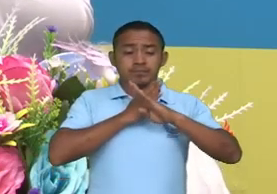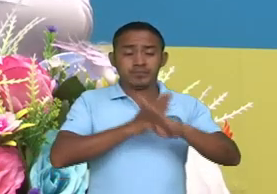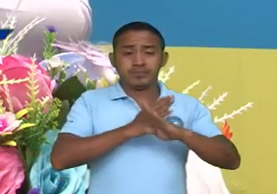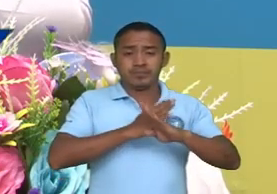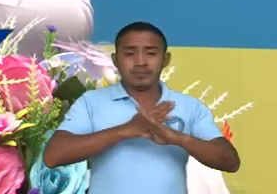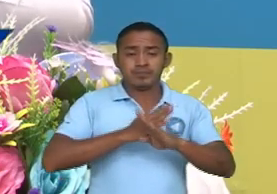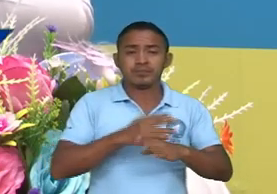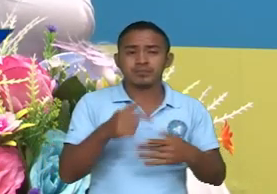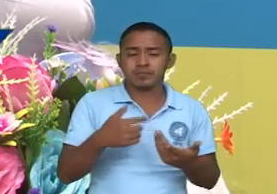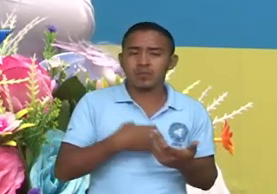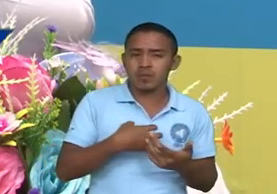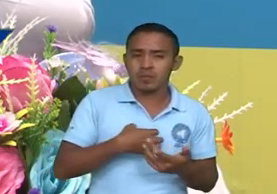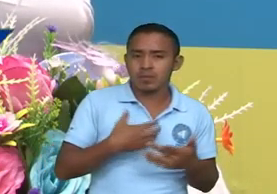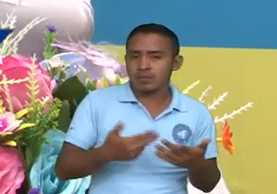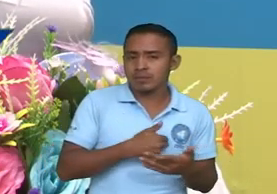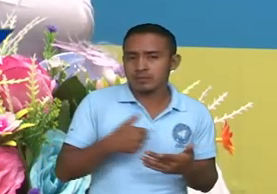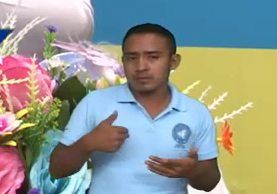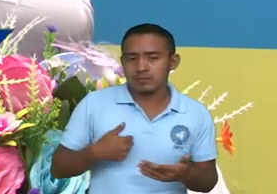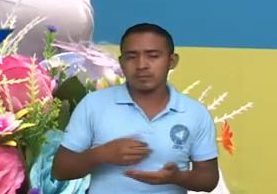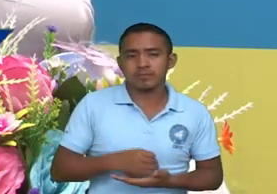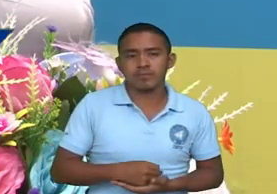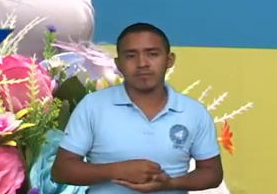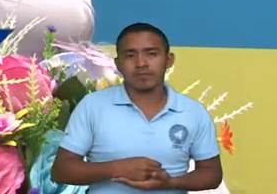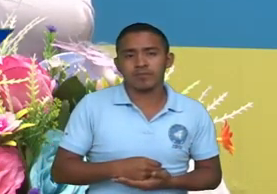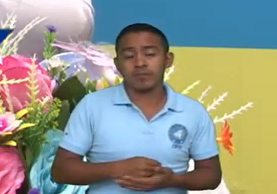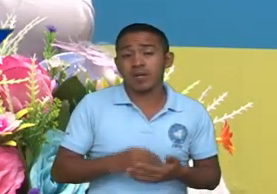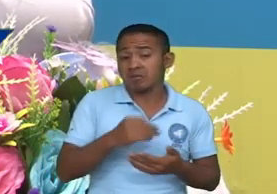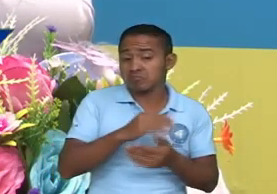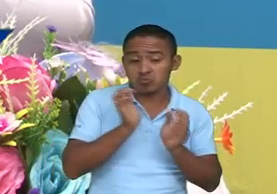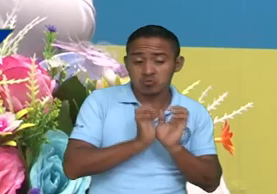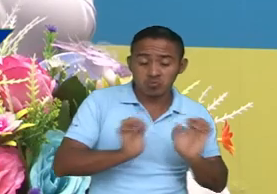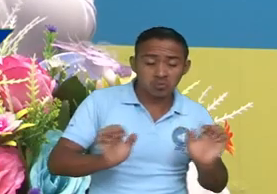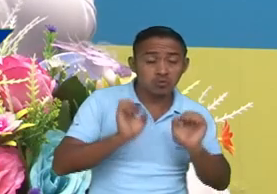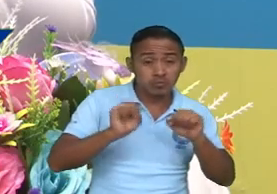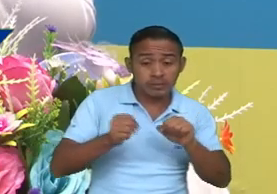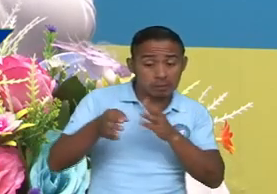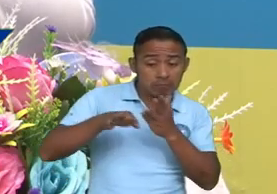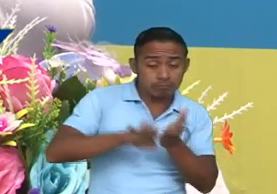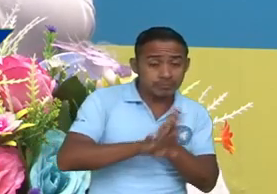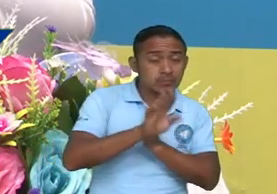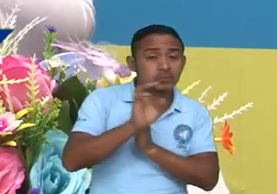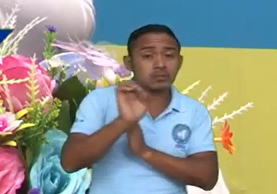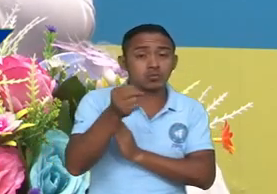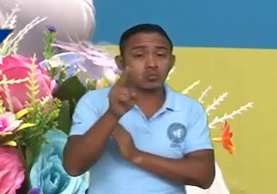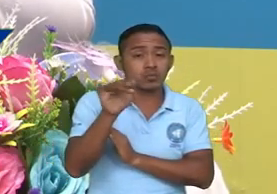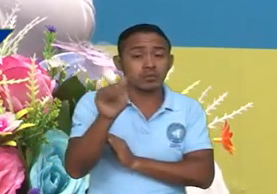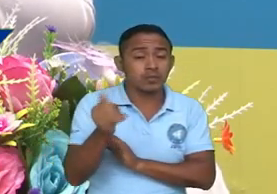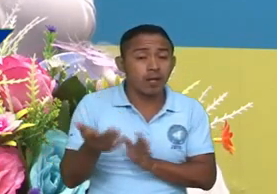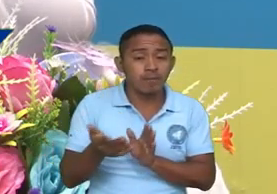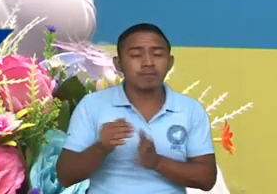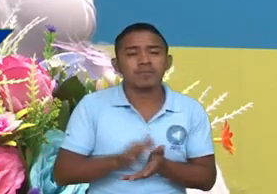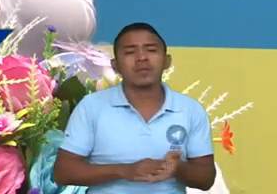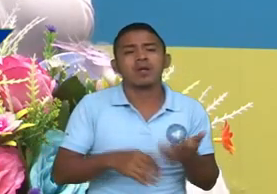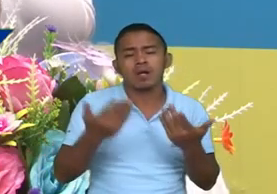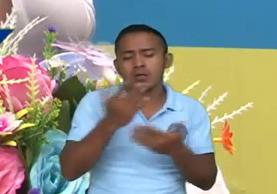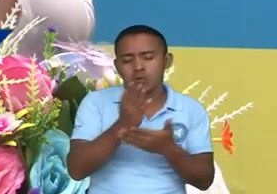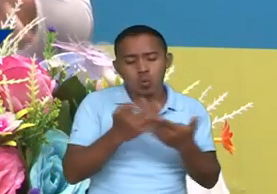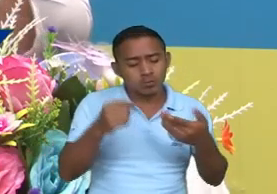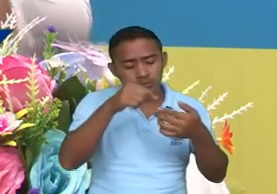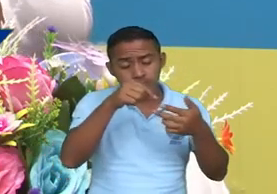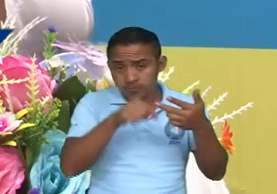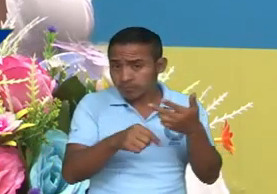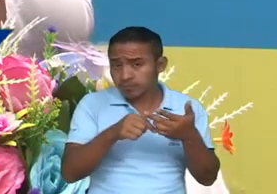hay factores que nos ayudan a prevenir. O sea, los factores que son modificables son los factores en los cuales nosotros como papás podemos intervenir